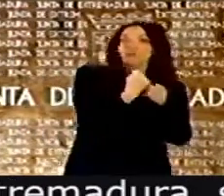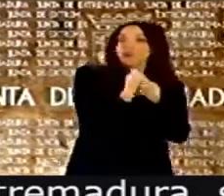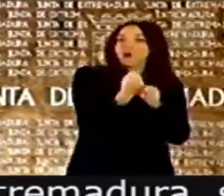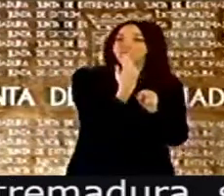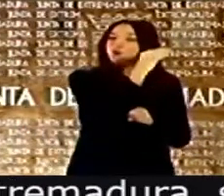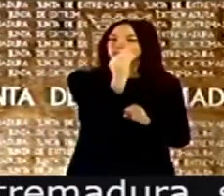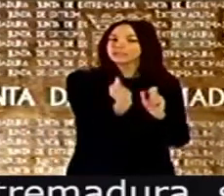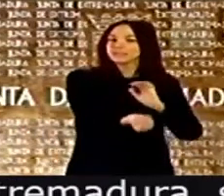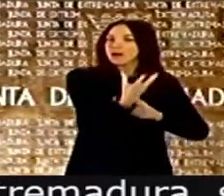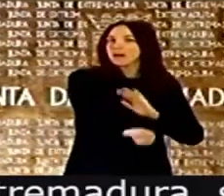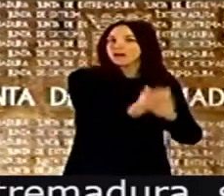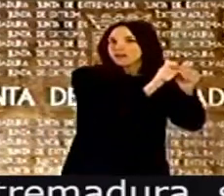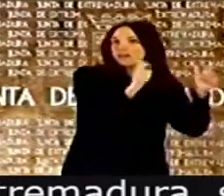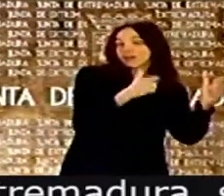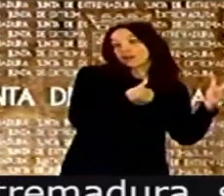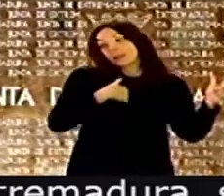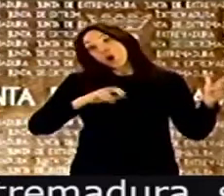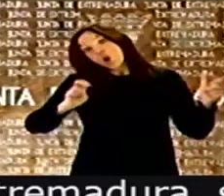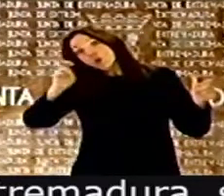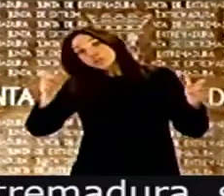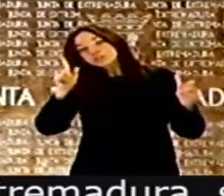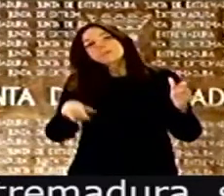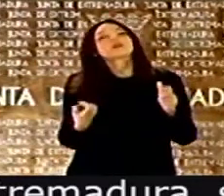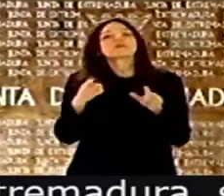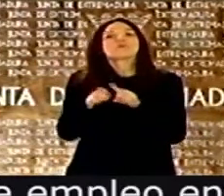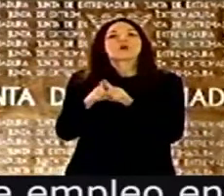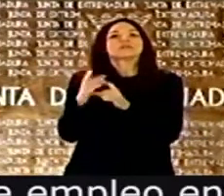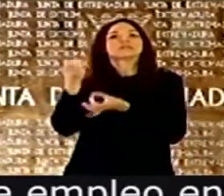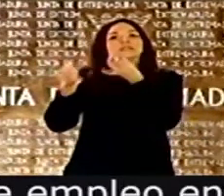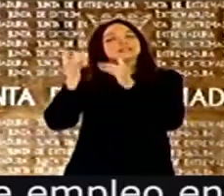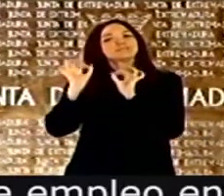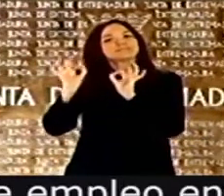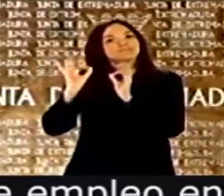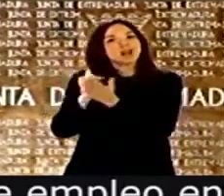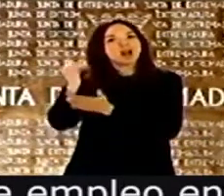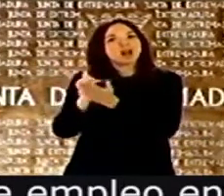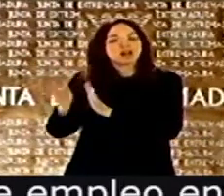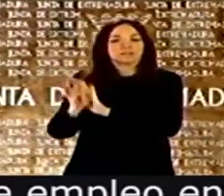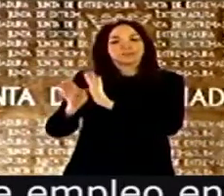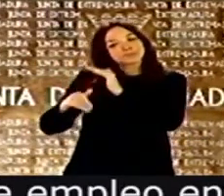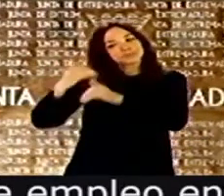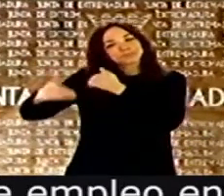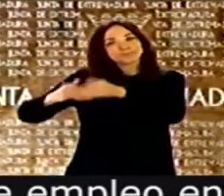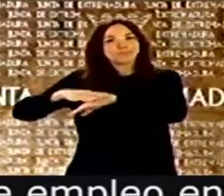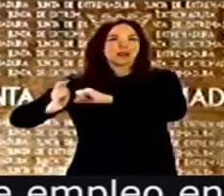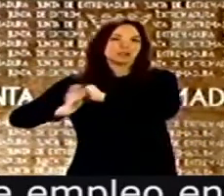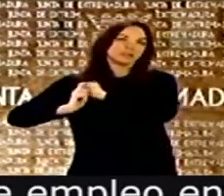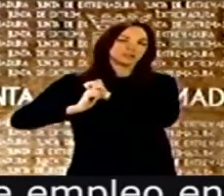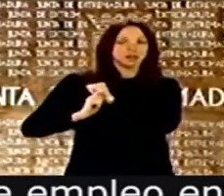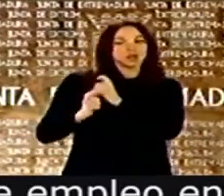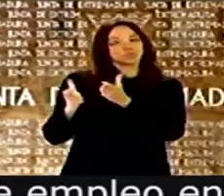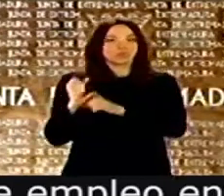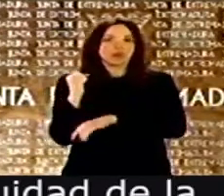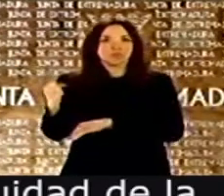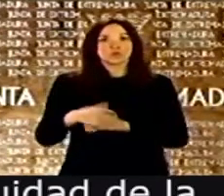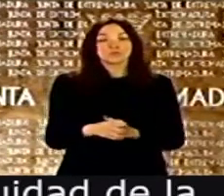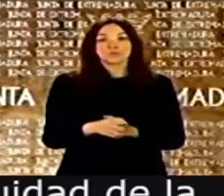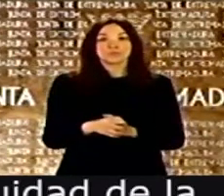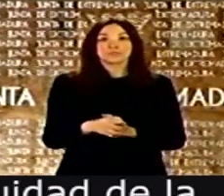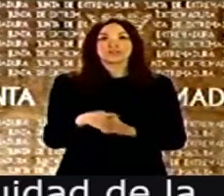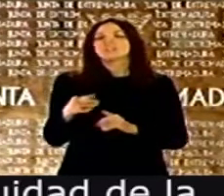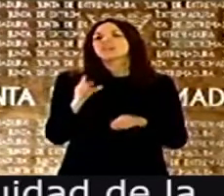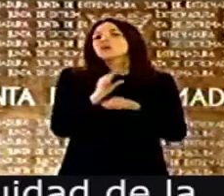y, por otro, a garantizar la continuidad de la actividad agraria, sector económico con carácter estratégico. La ayuda consiste en una prima